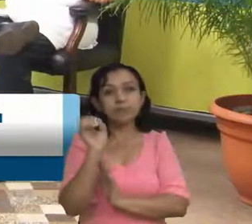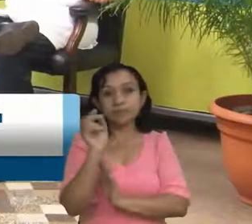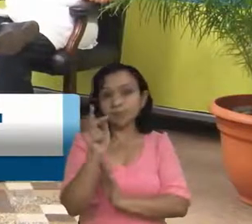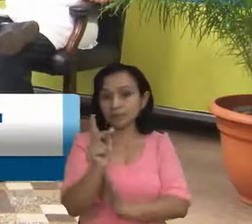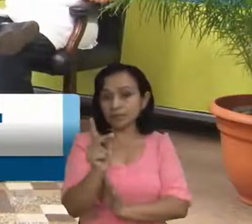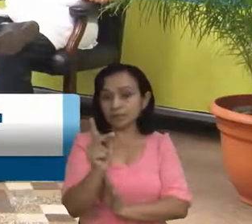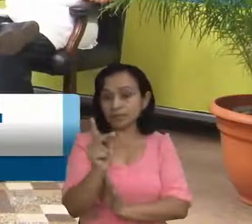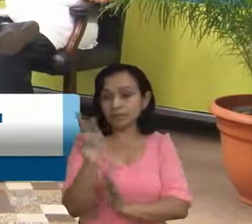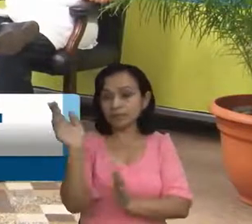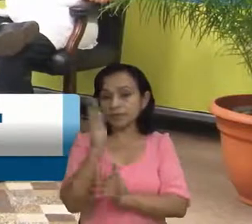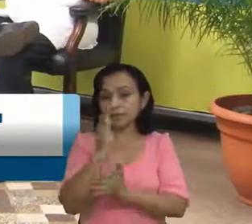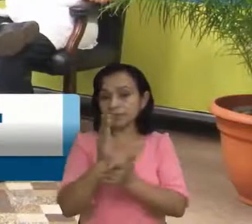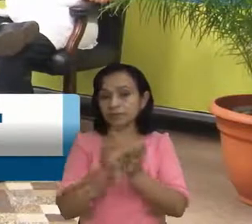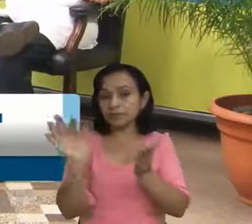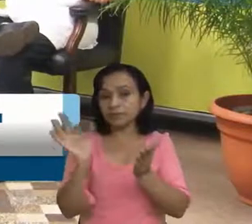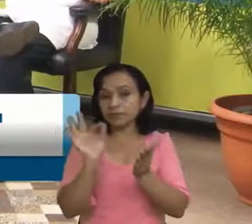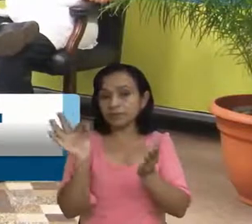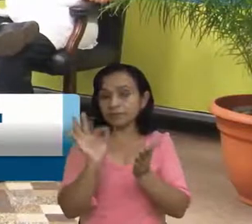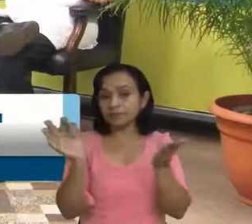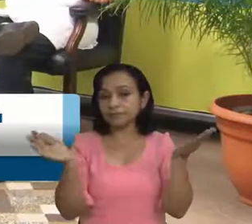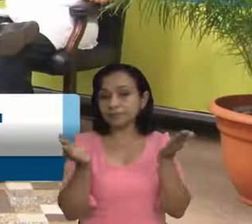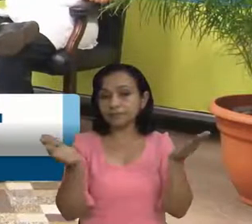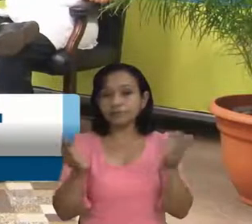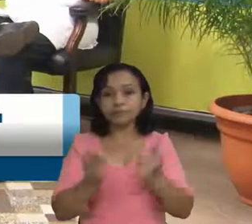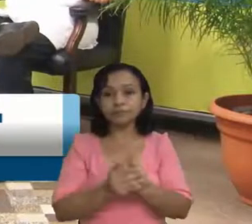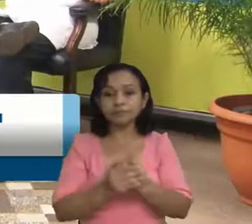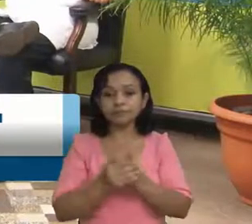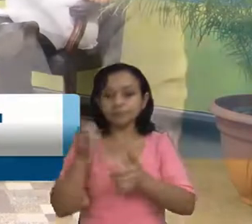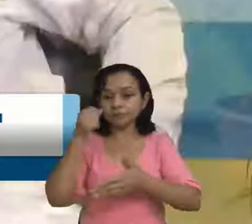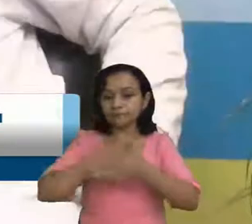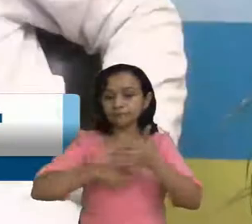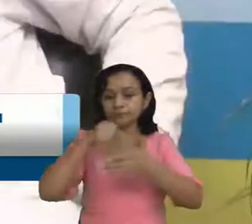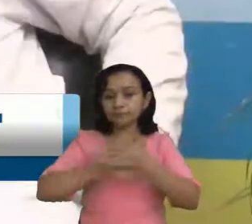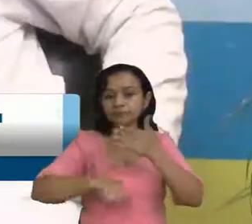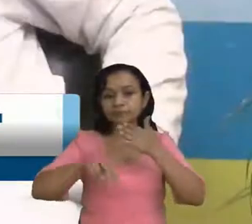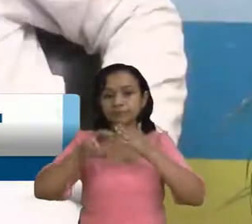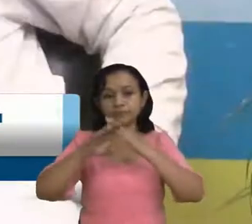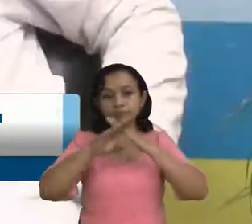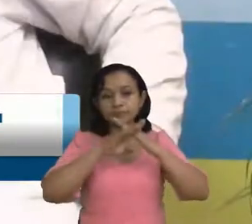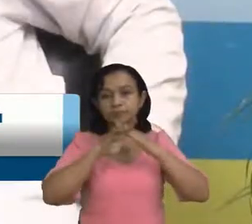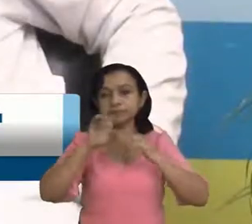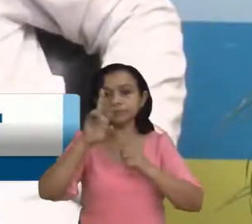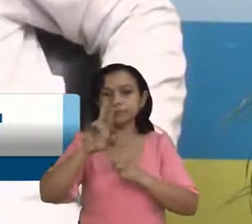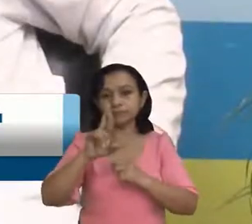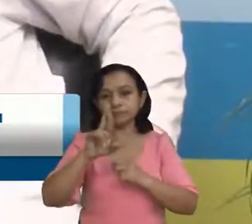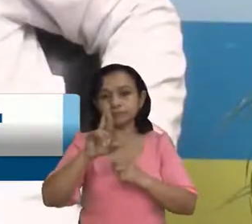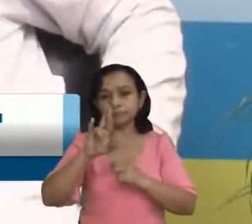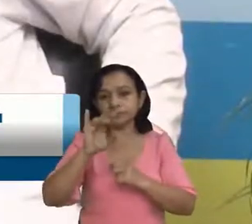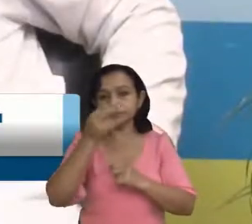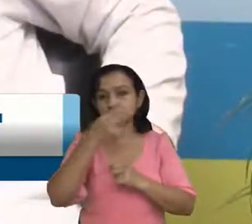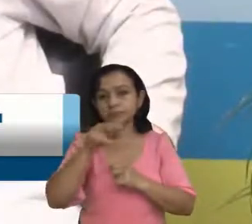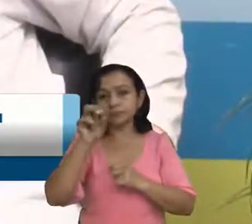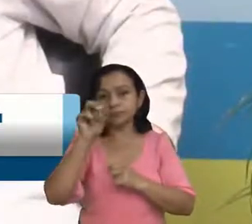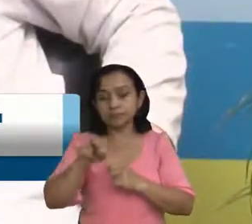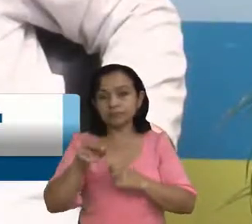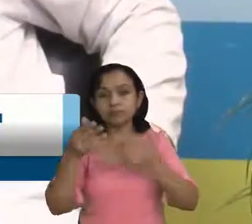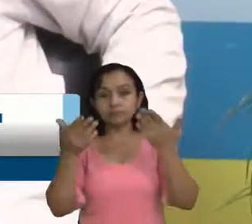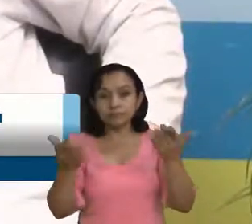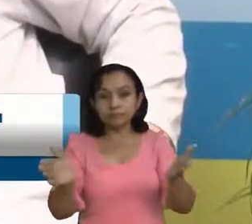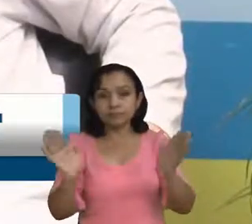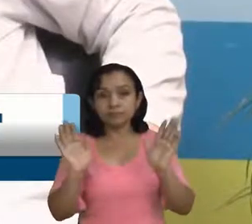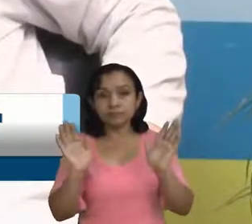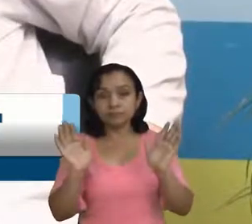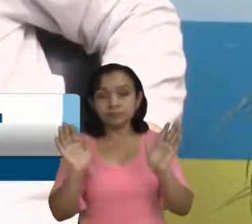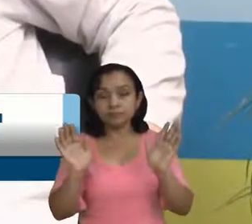esto hay un mecanismo, ¿verdad?, de defensa que tiene el riñón, ¿verdad?, y es que él quiere expulsar el cálculo. Y obviamente, pues,